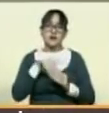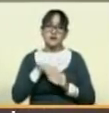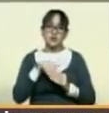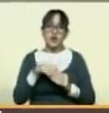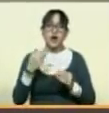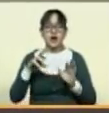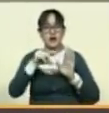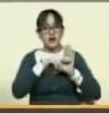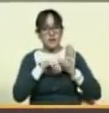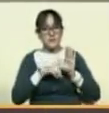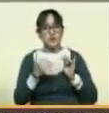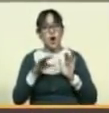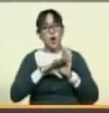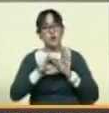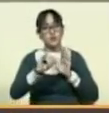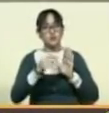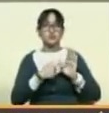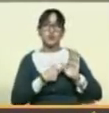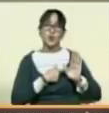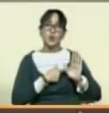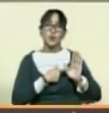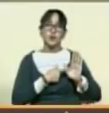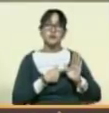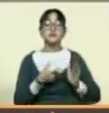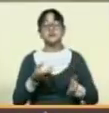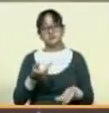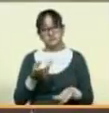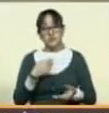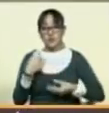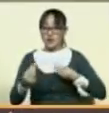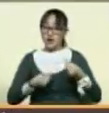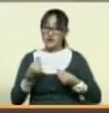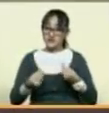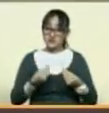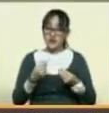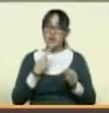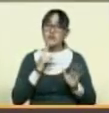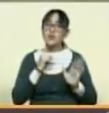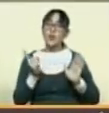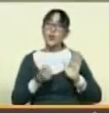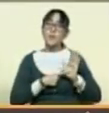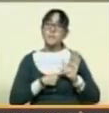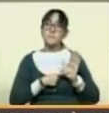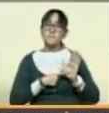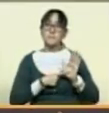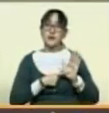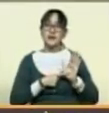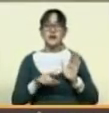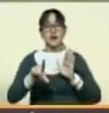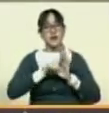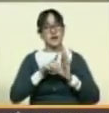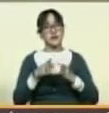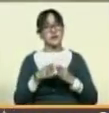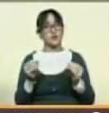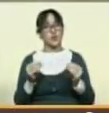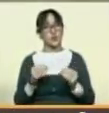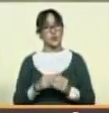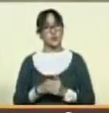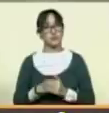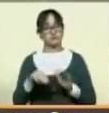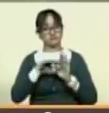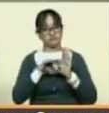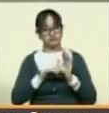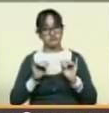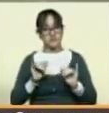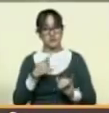los reglamentos, hay una constitución y nosotros vamos a cumplir y hacer cumplir las leyes, tal como lo